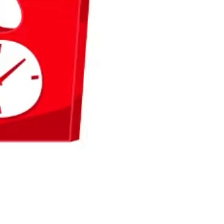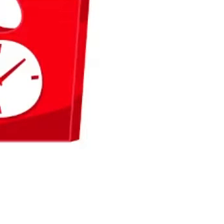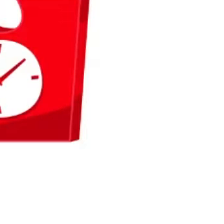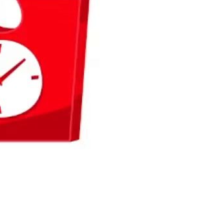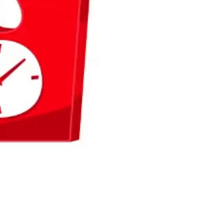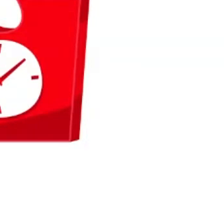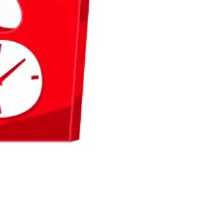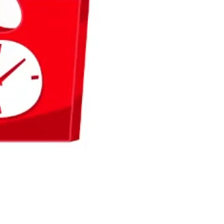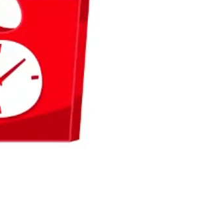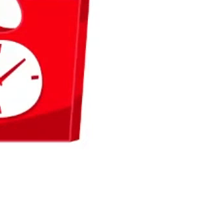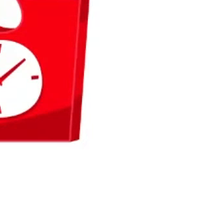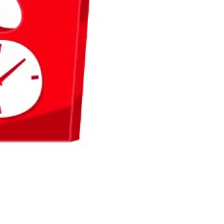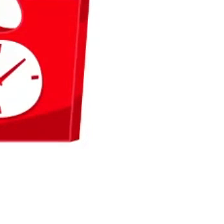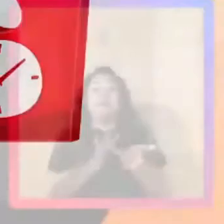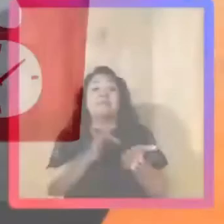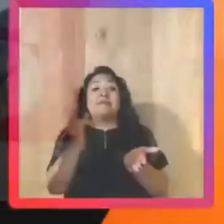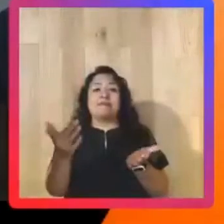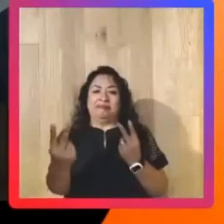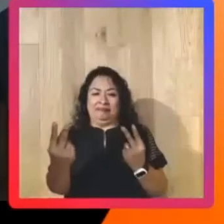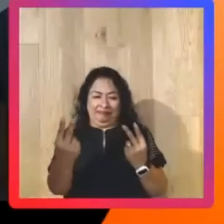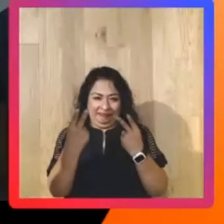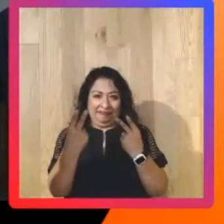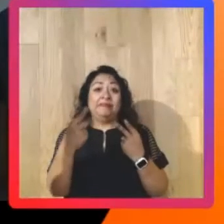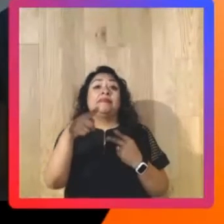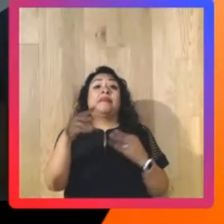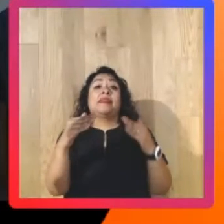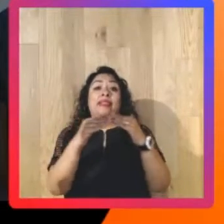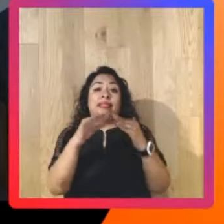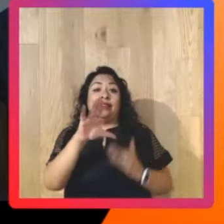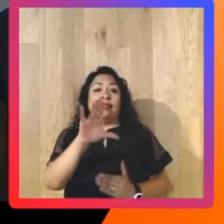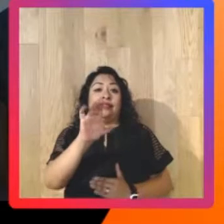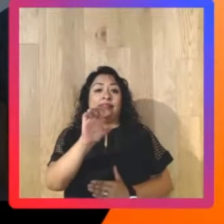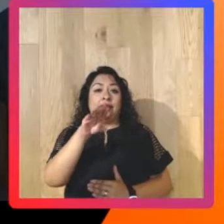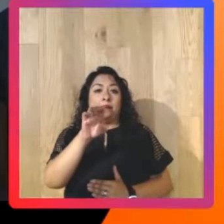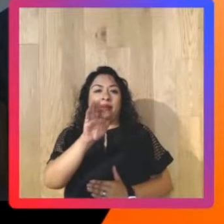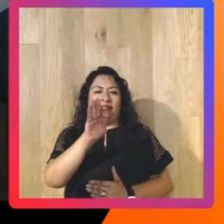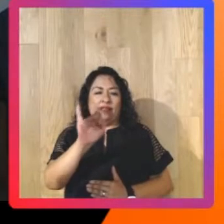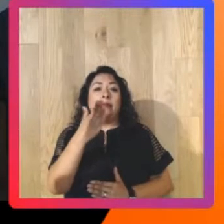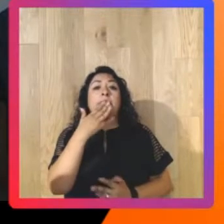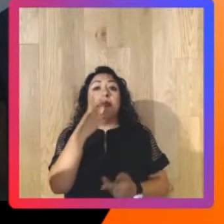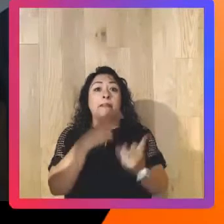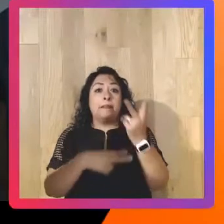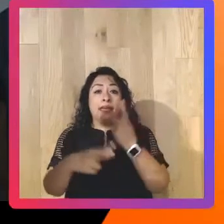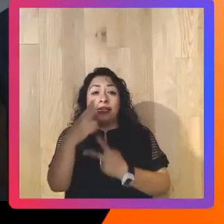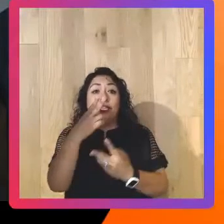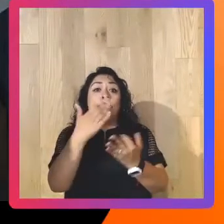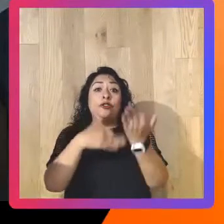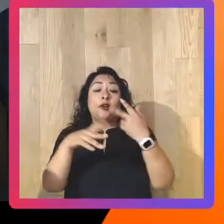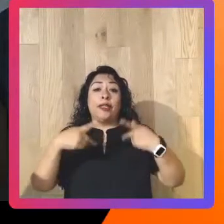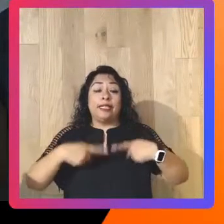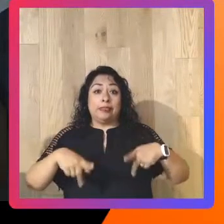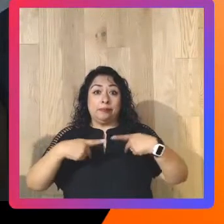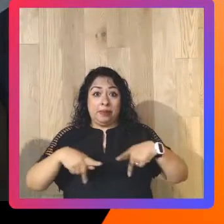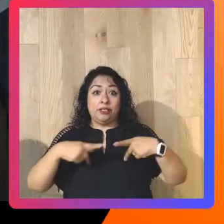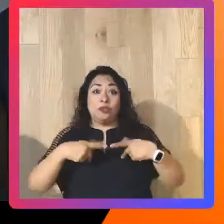Muy buenos días. Gracias por acompañarnos en Casa Semefi. Sean bienvenidos todas las